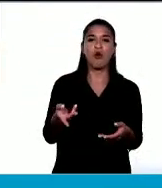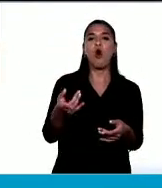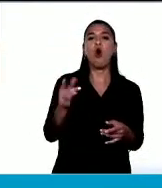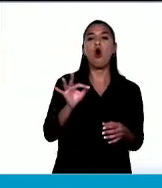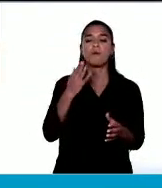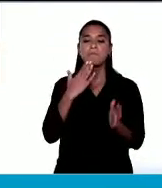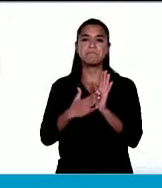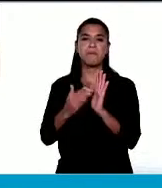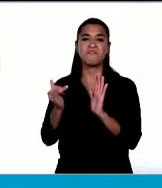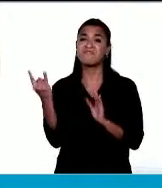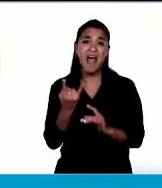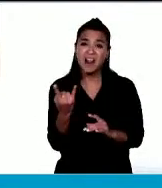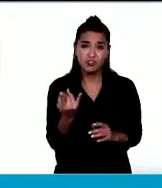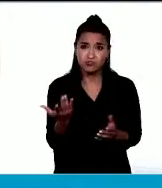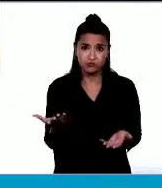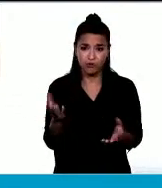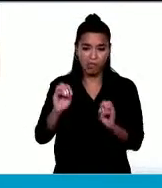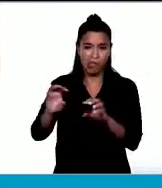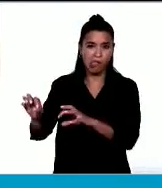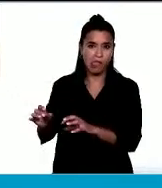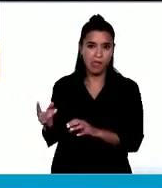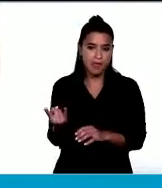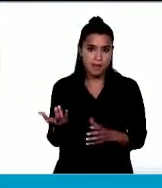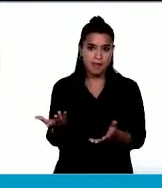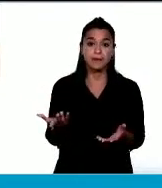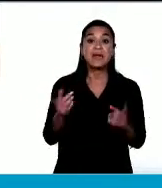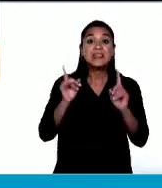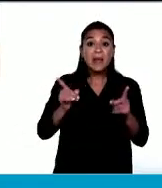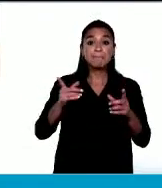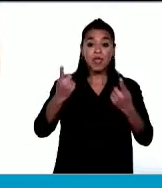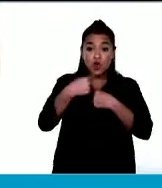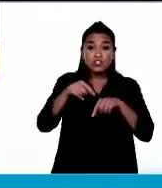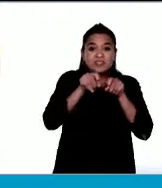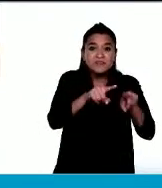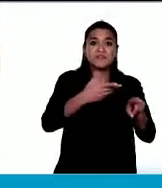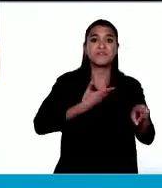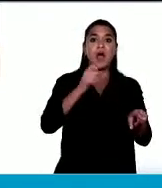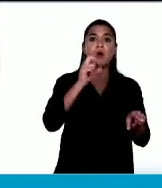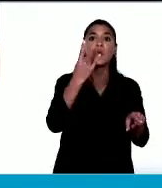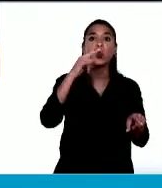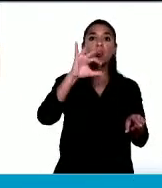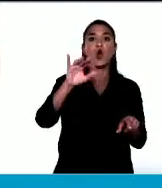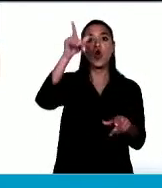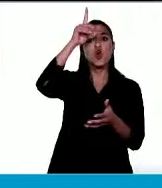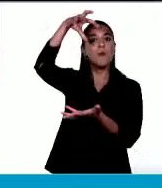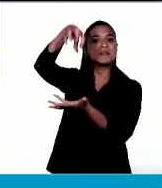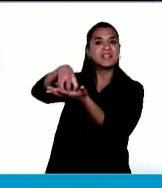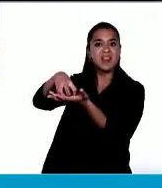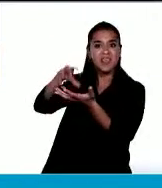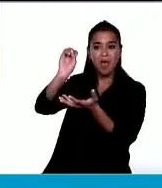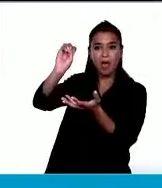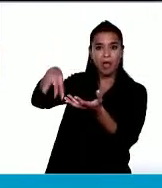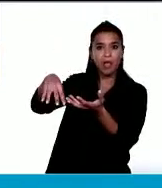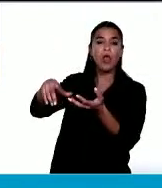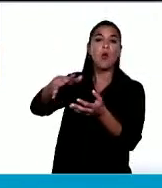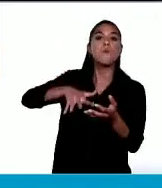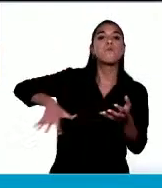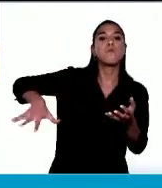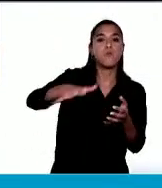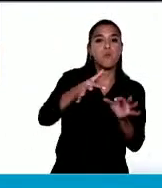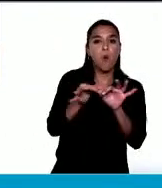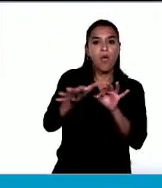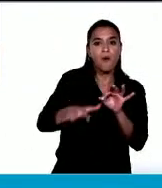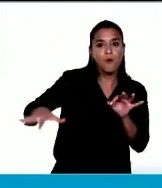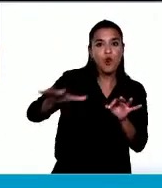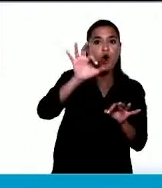falsas, incluso pertenencias de Facundo se encontraron en una comisaría del pueblo de Origone.